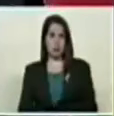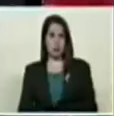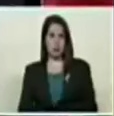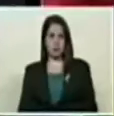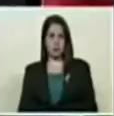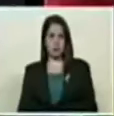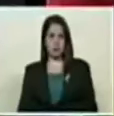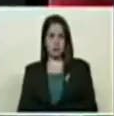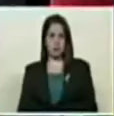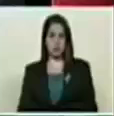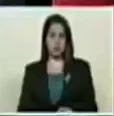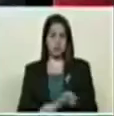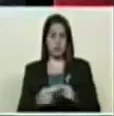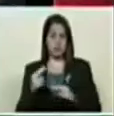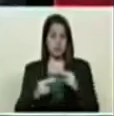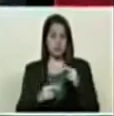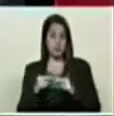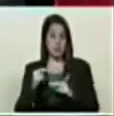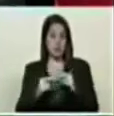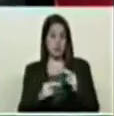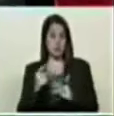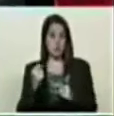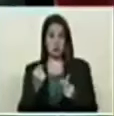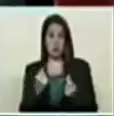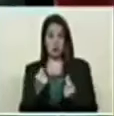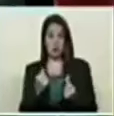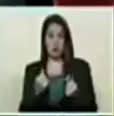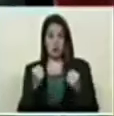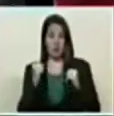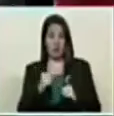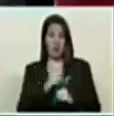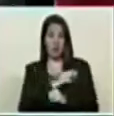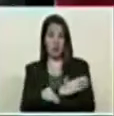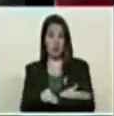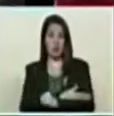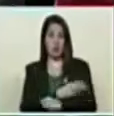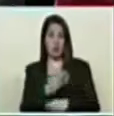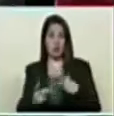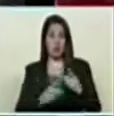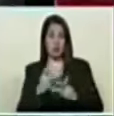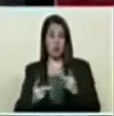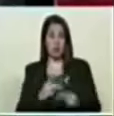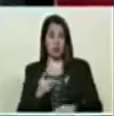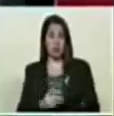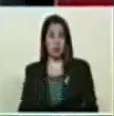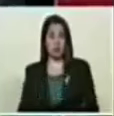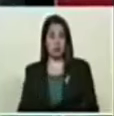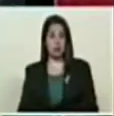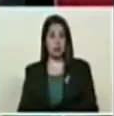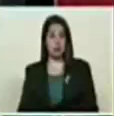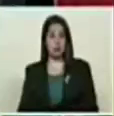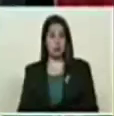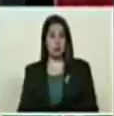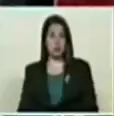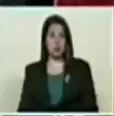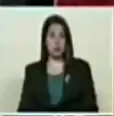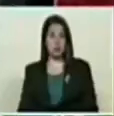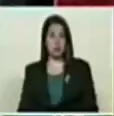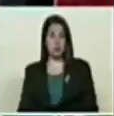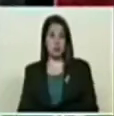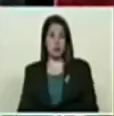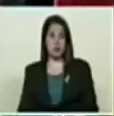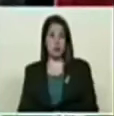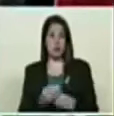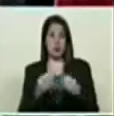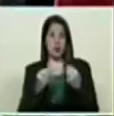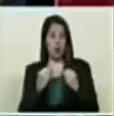para la construcción de una economía más sólida, más productiva, para la consolidación de las